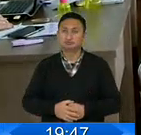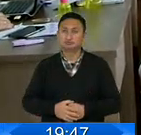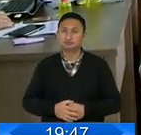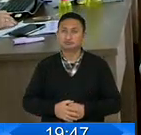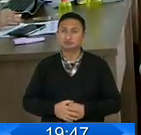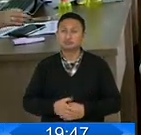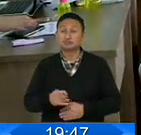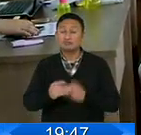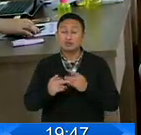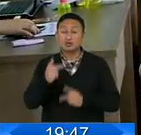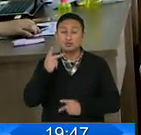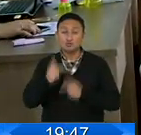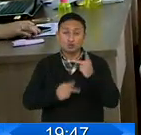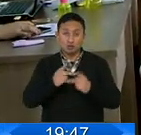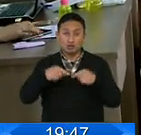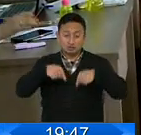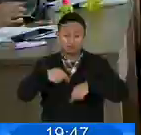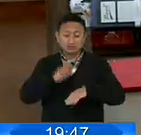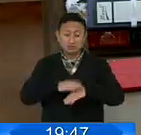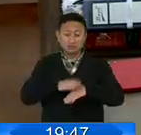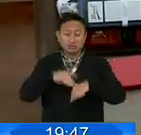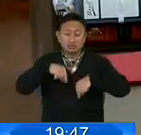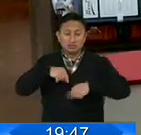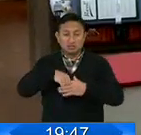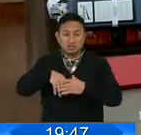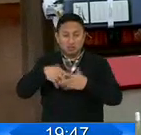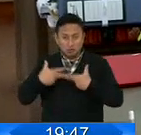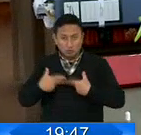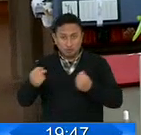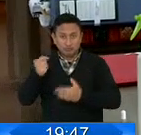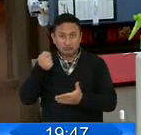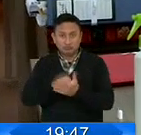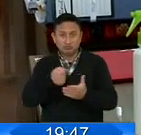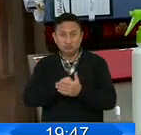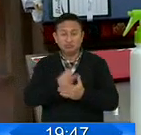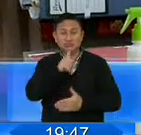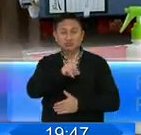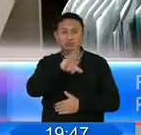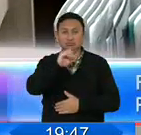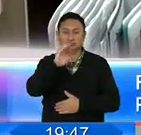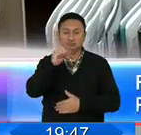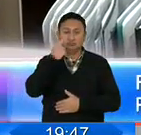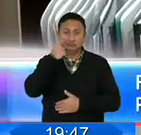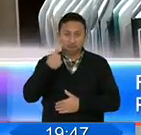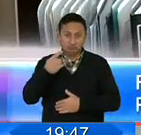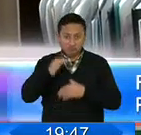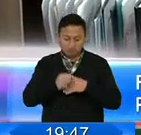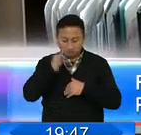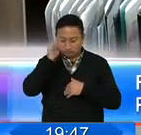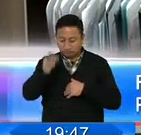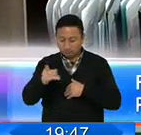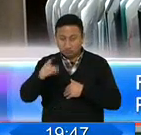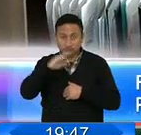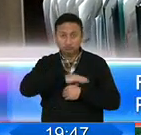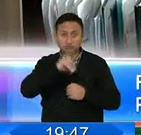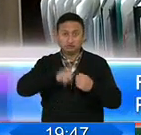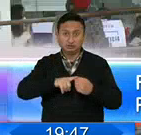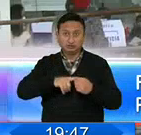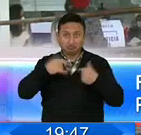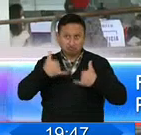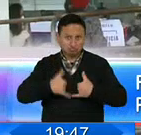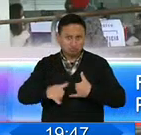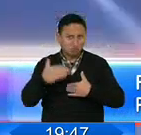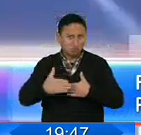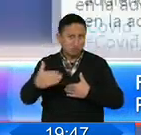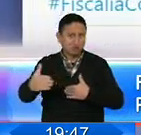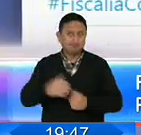del proceso por presunto delito de peculado en la adquisición de 100.000 pruebas para detección de COVID-19 en el municipio de Quito continúa su normal